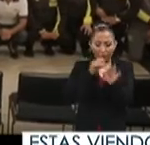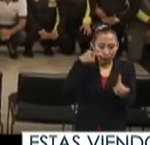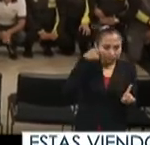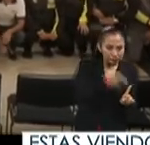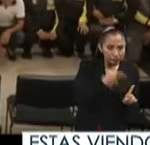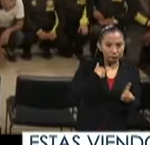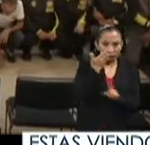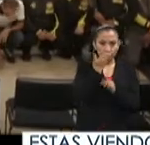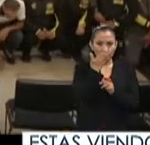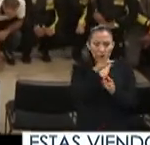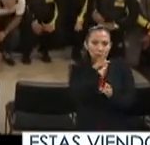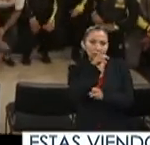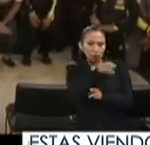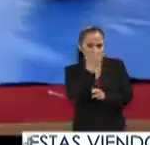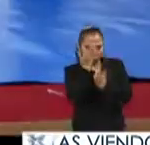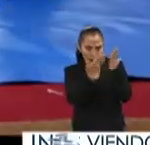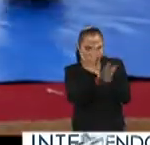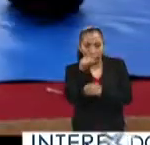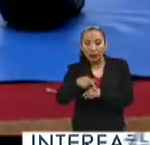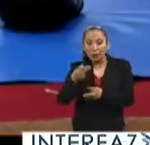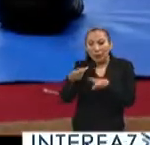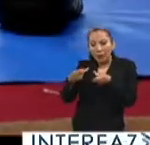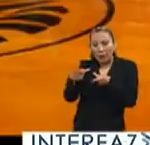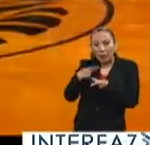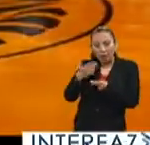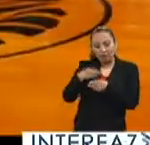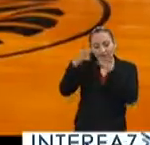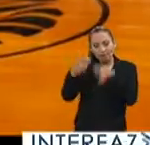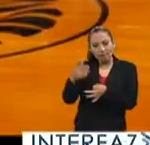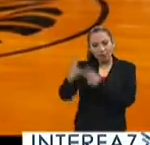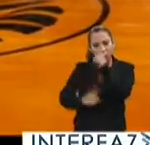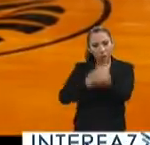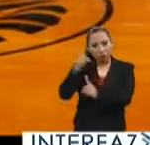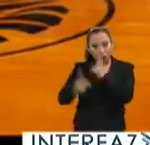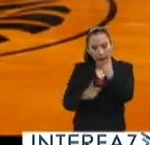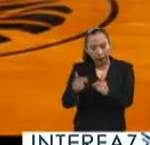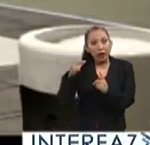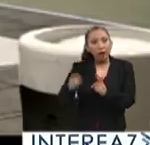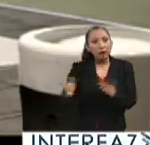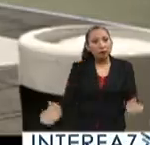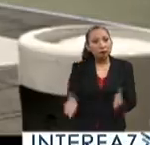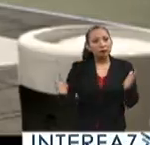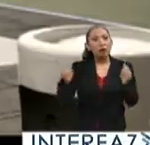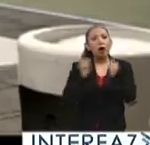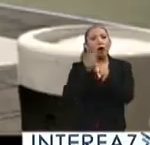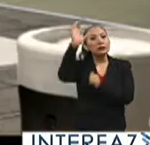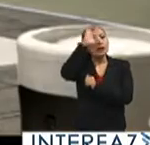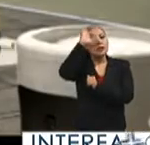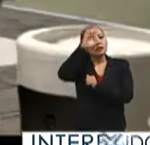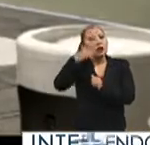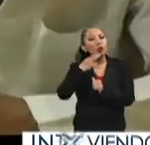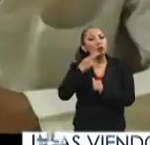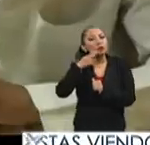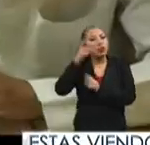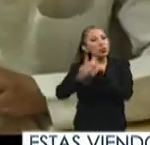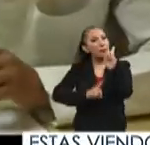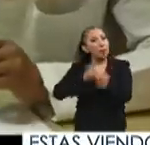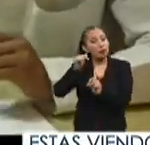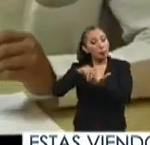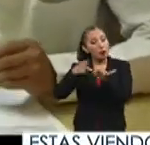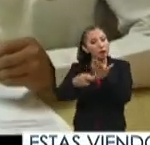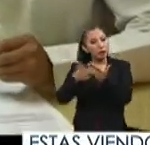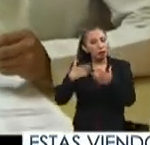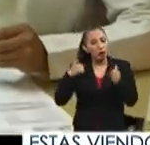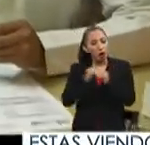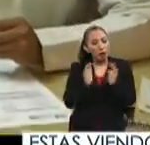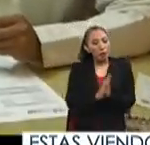la obtención de buenos resultados como la preparación y formación de los deportistas, impulsados por las ciencias aplicadas al deporte. Un proyecto